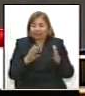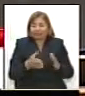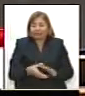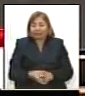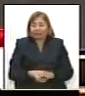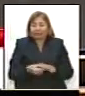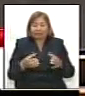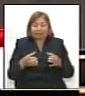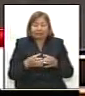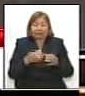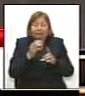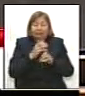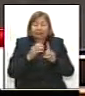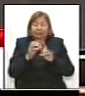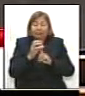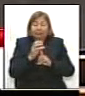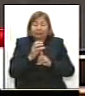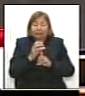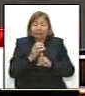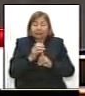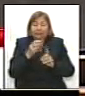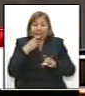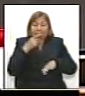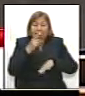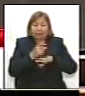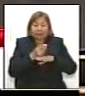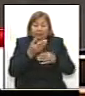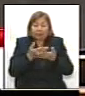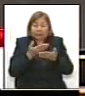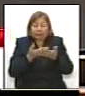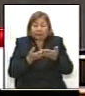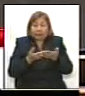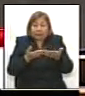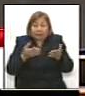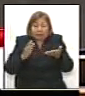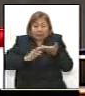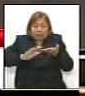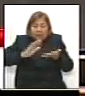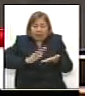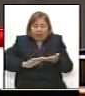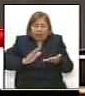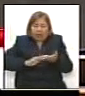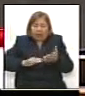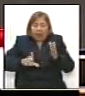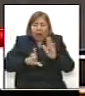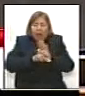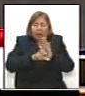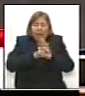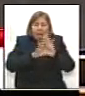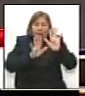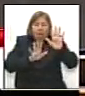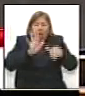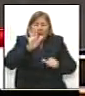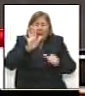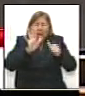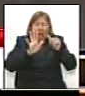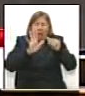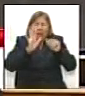la Comisión de Cultura y Patrimonio Cultural ha dictaminado con texto sustitutorio el proyecto de ley 1576